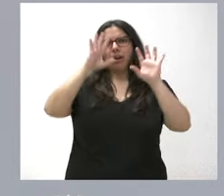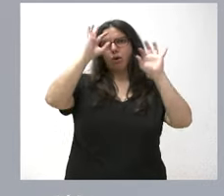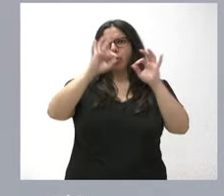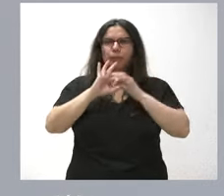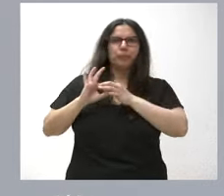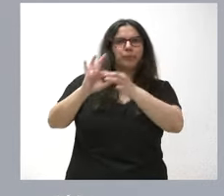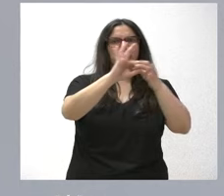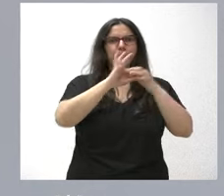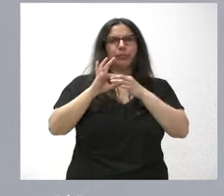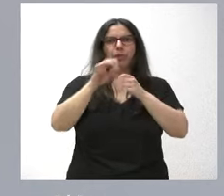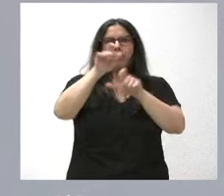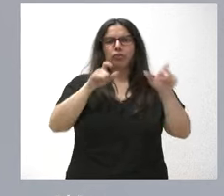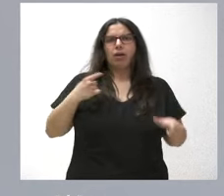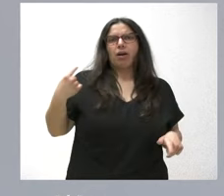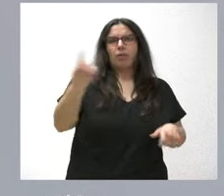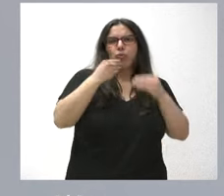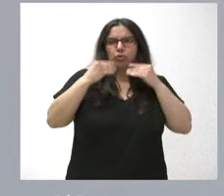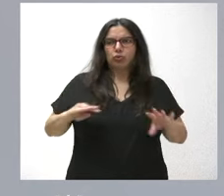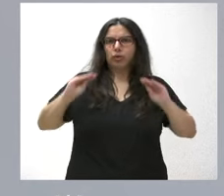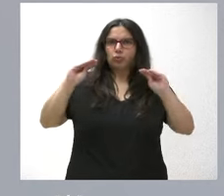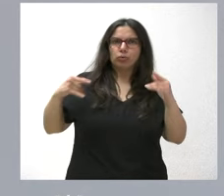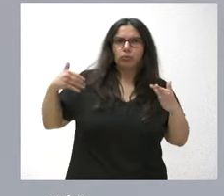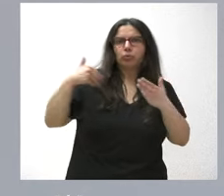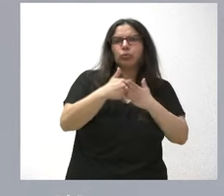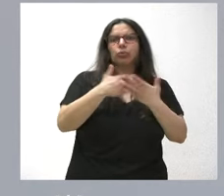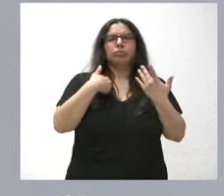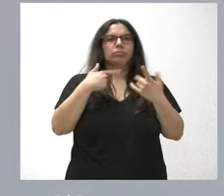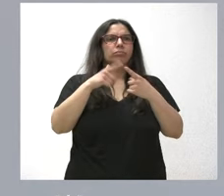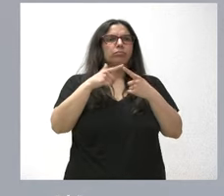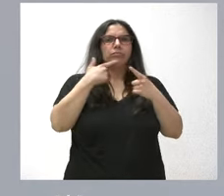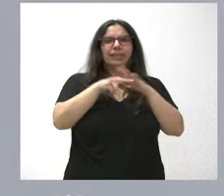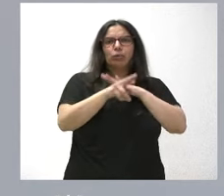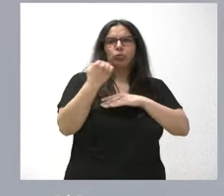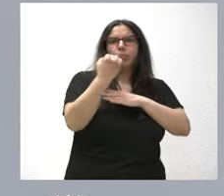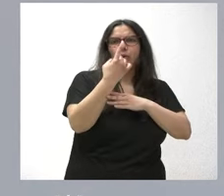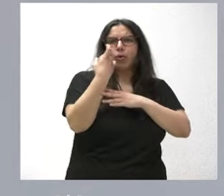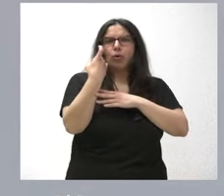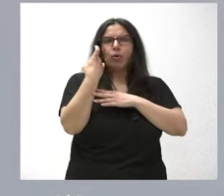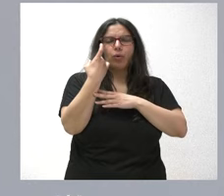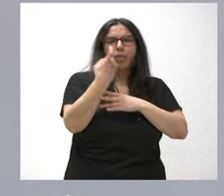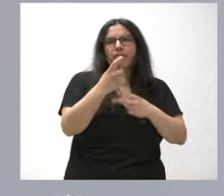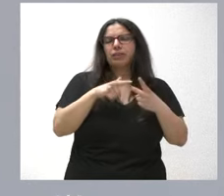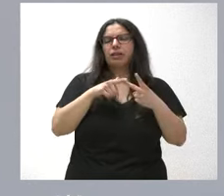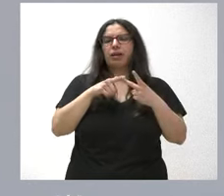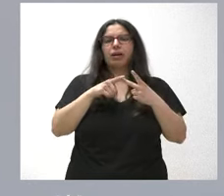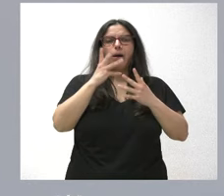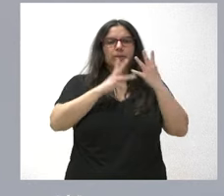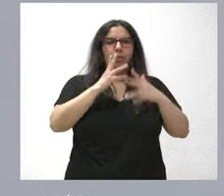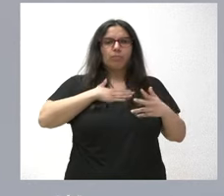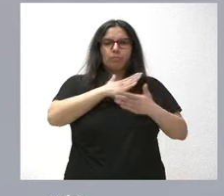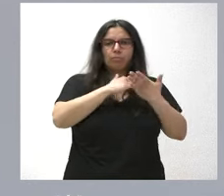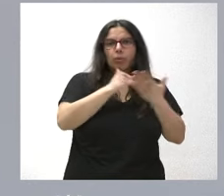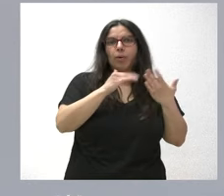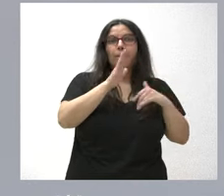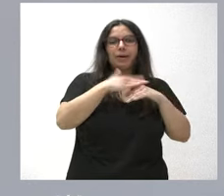las personas en relación con el tipo de apoyos que puedan recibir por parte de la Administración autonómica y, por tanto,